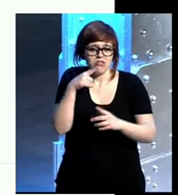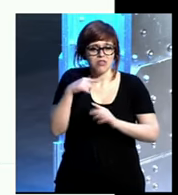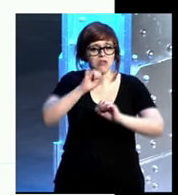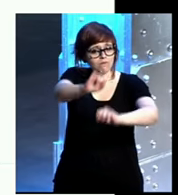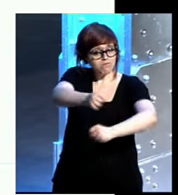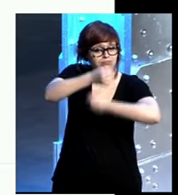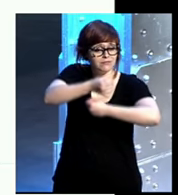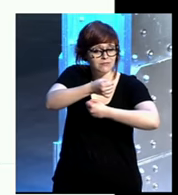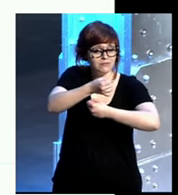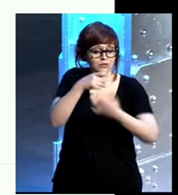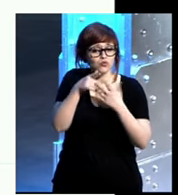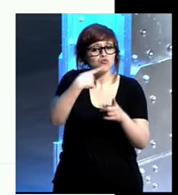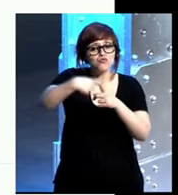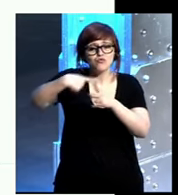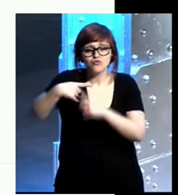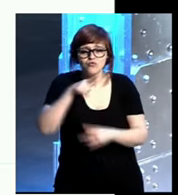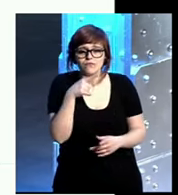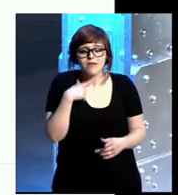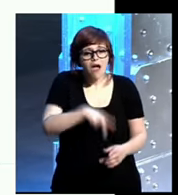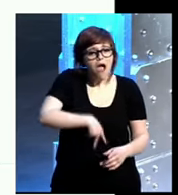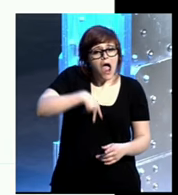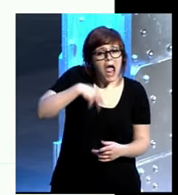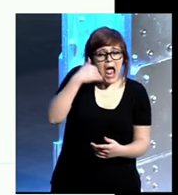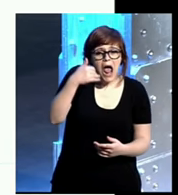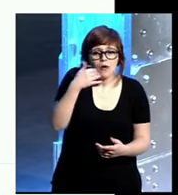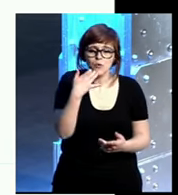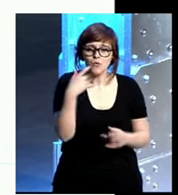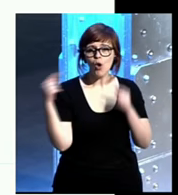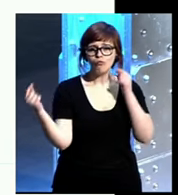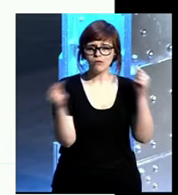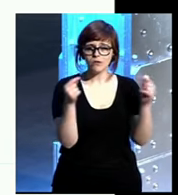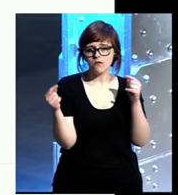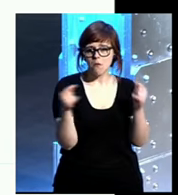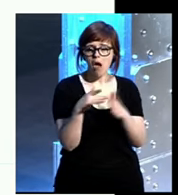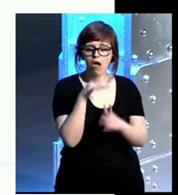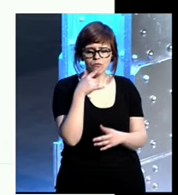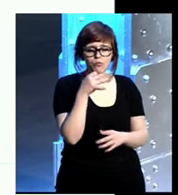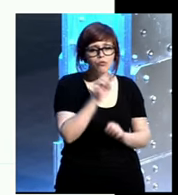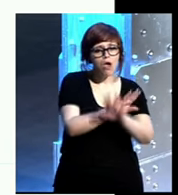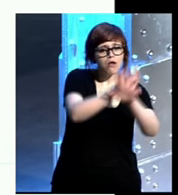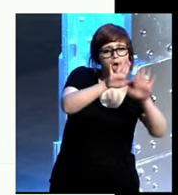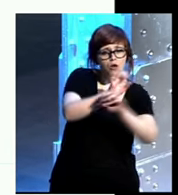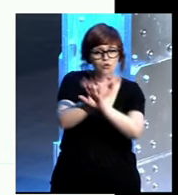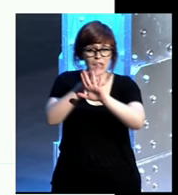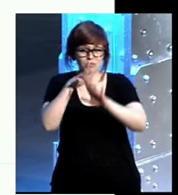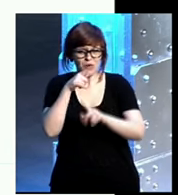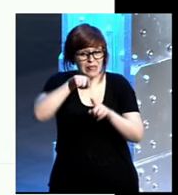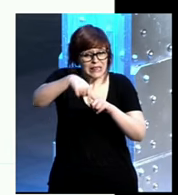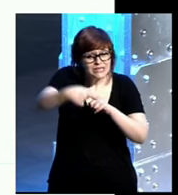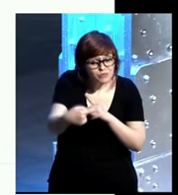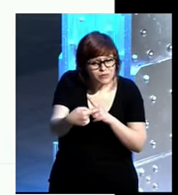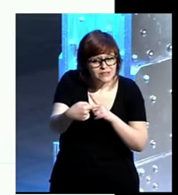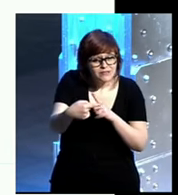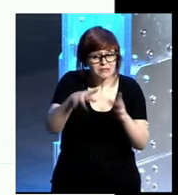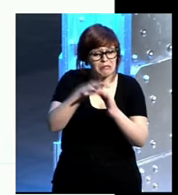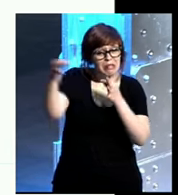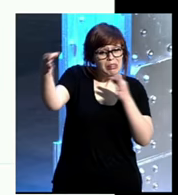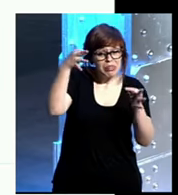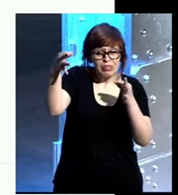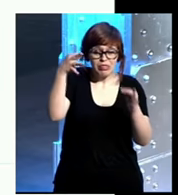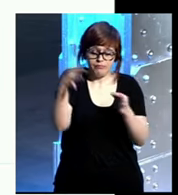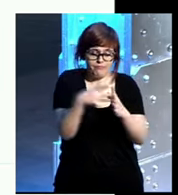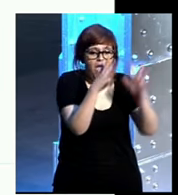ser genérica, que en principio pudiera ser un debate académico, que pudiera ser algo que está muy bien, pero que luego se tiene que poner en